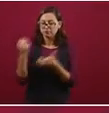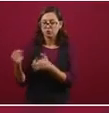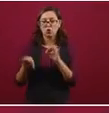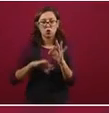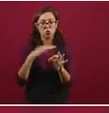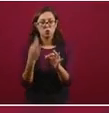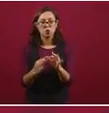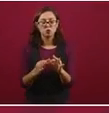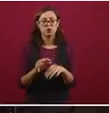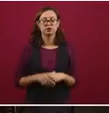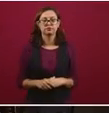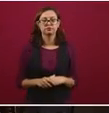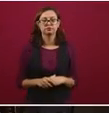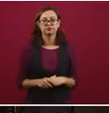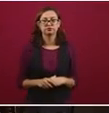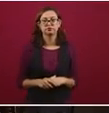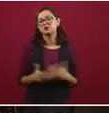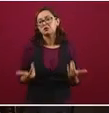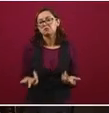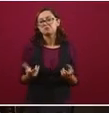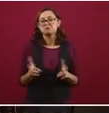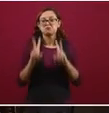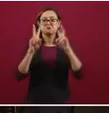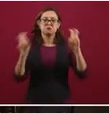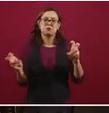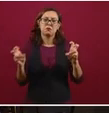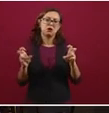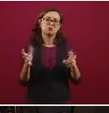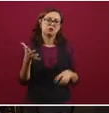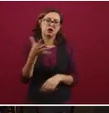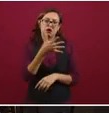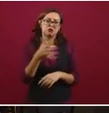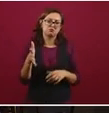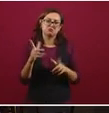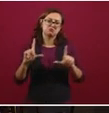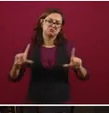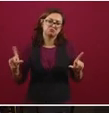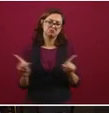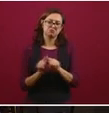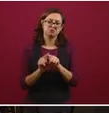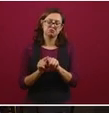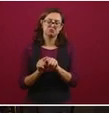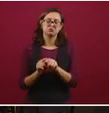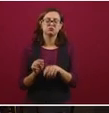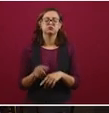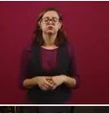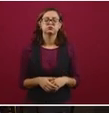Este es el panorama general. En síntesis, tenemos la reducción